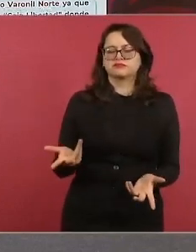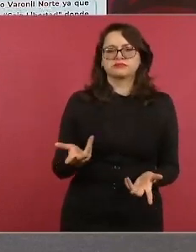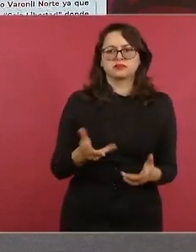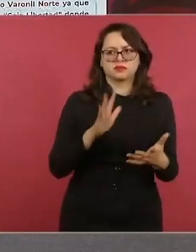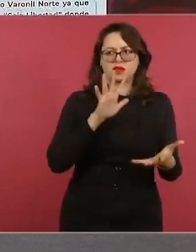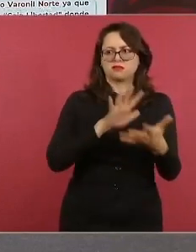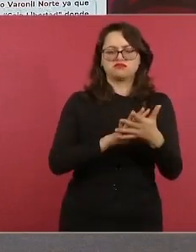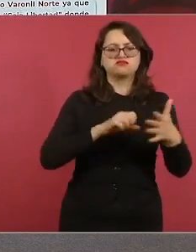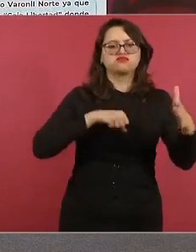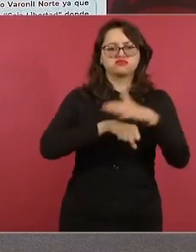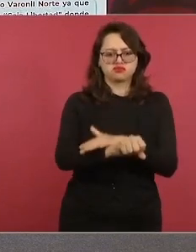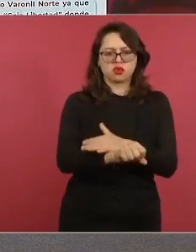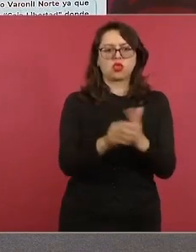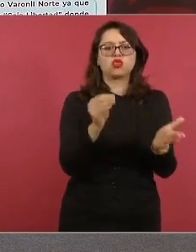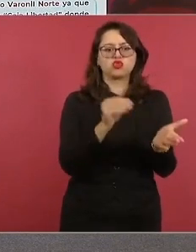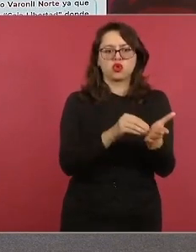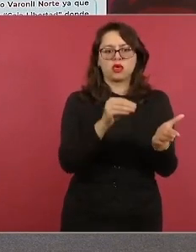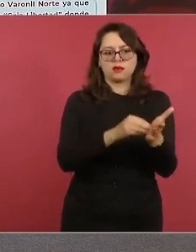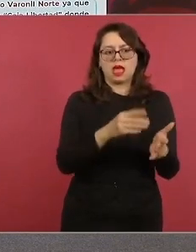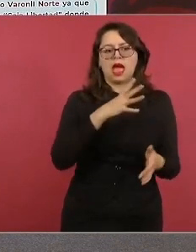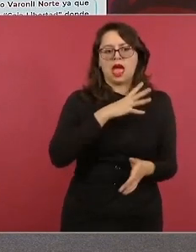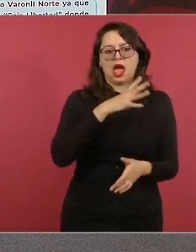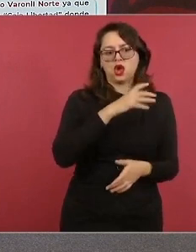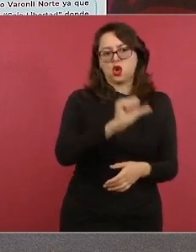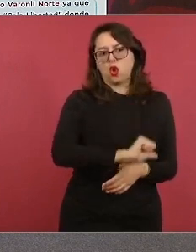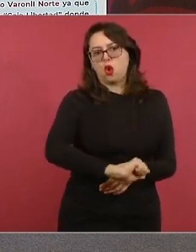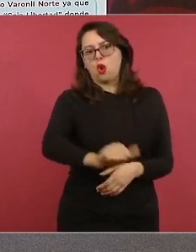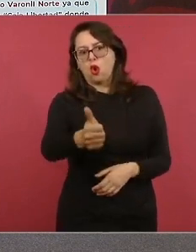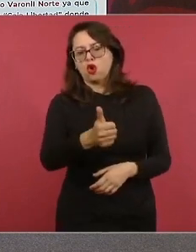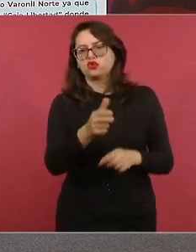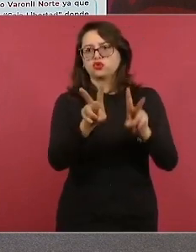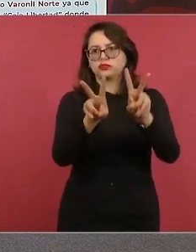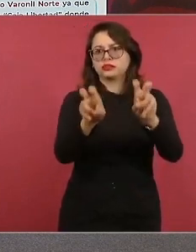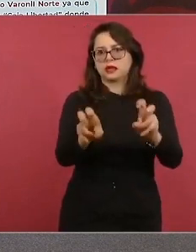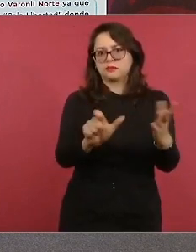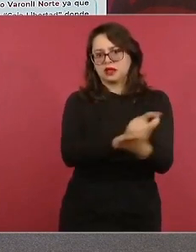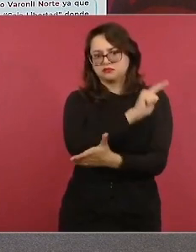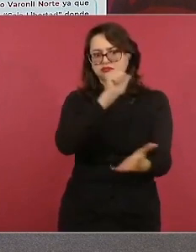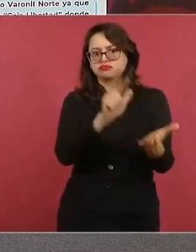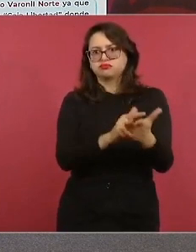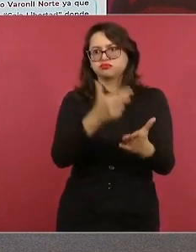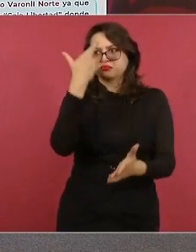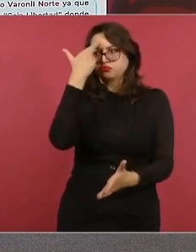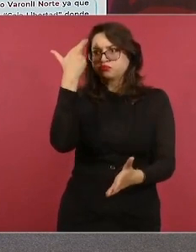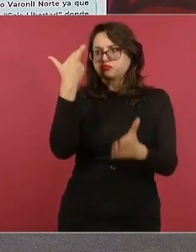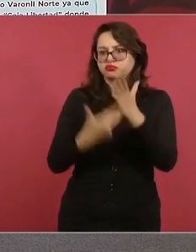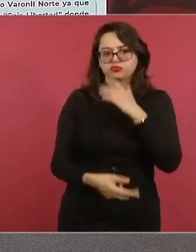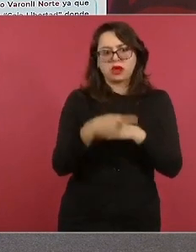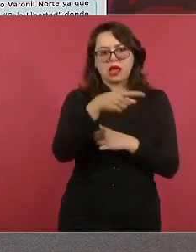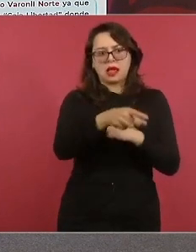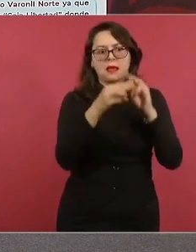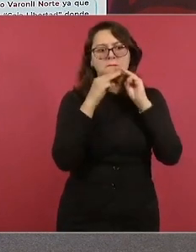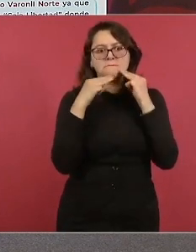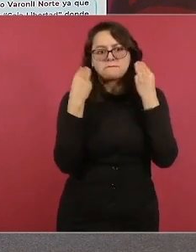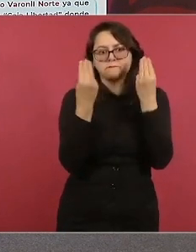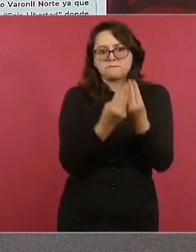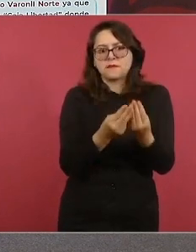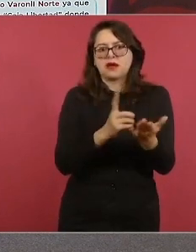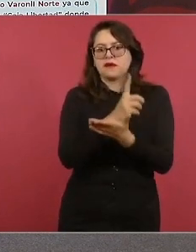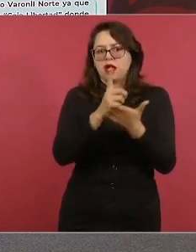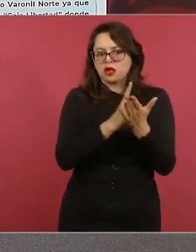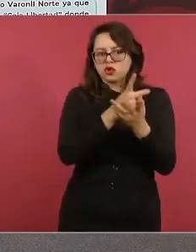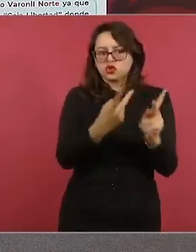oficiosa por el caso de Caja Libertad donde se le vínculo a proceso por delitos de delincuencia organizada y